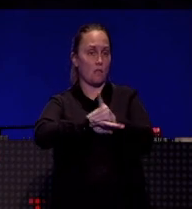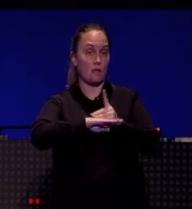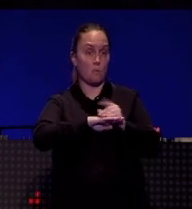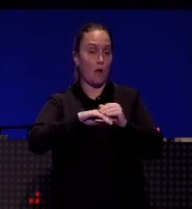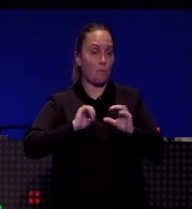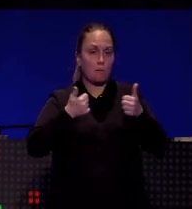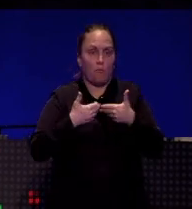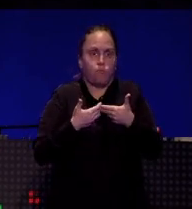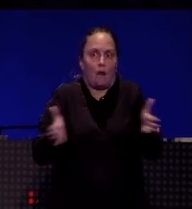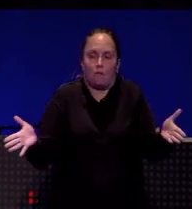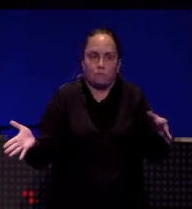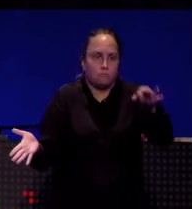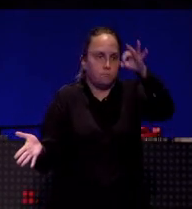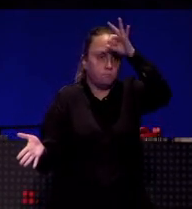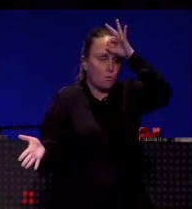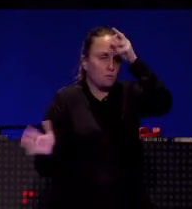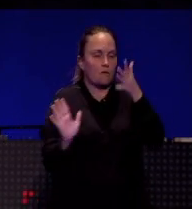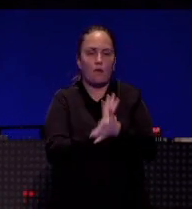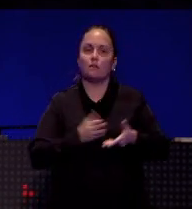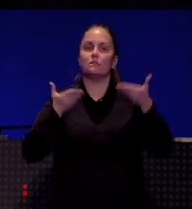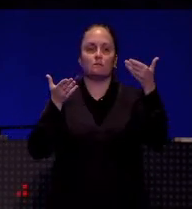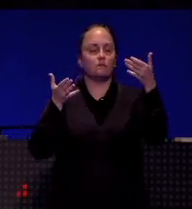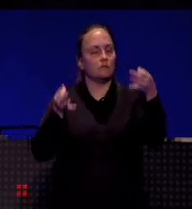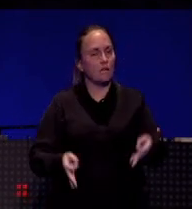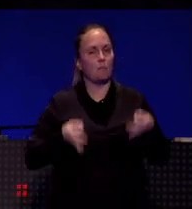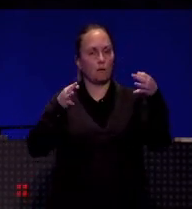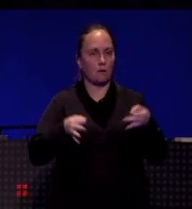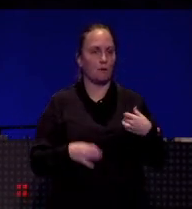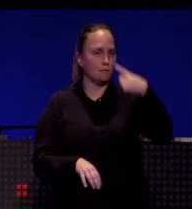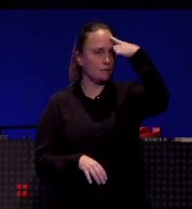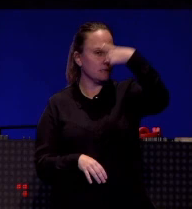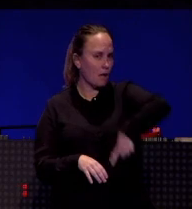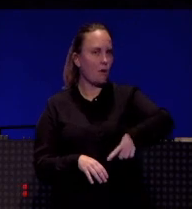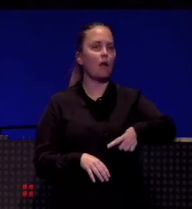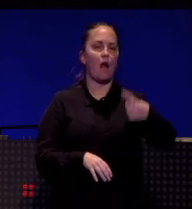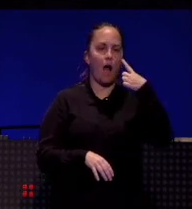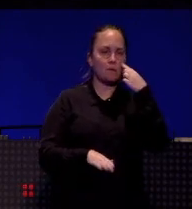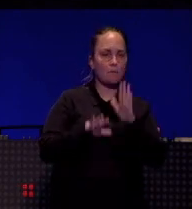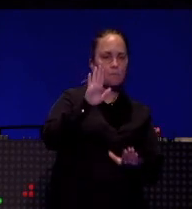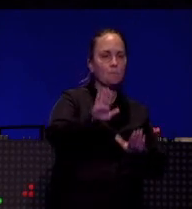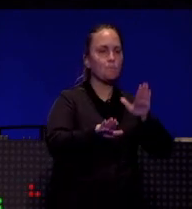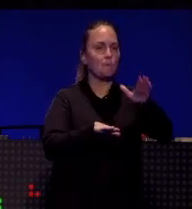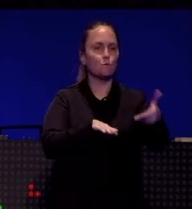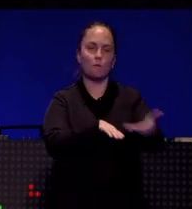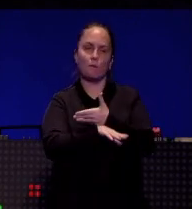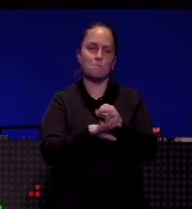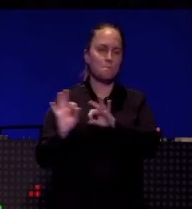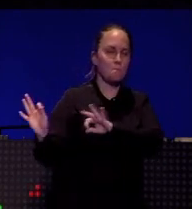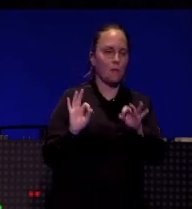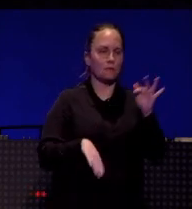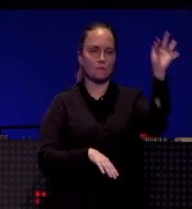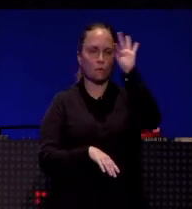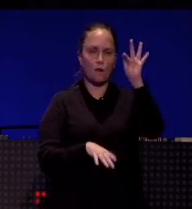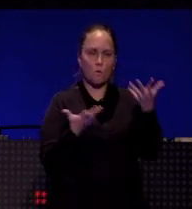perdida y yo creo que siempre tenemos que saber el paso que vayamos a dar saber teoría a